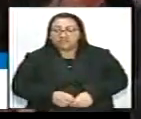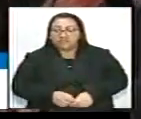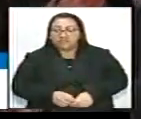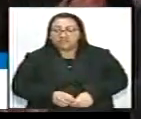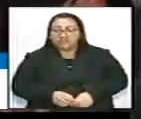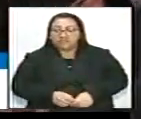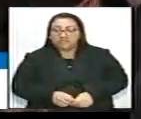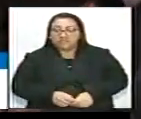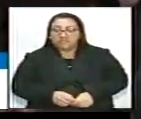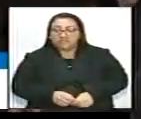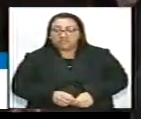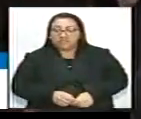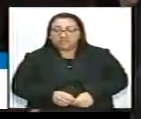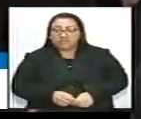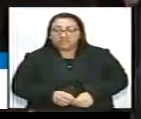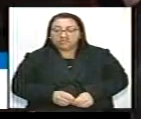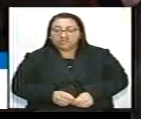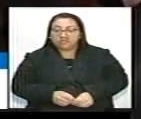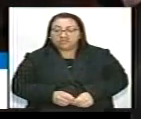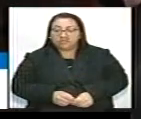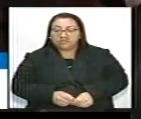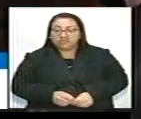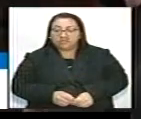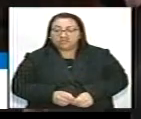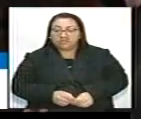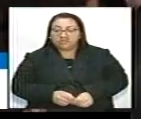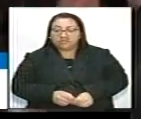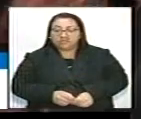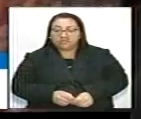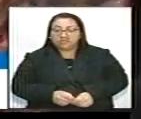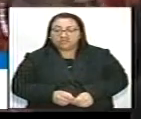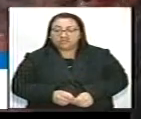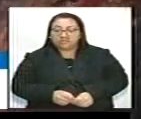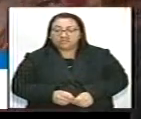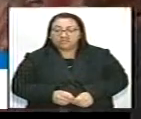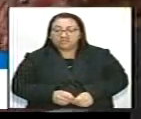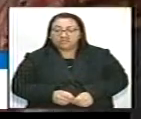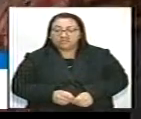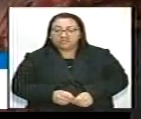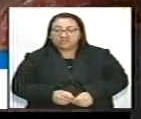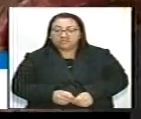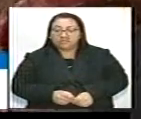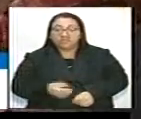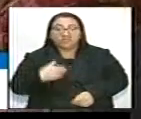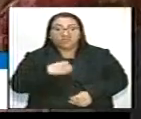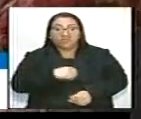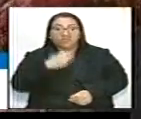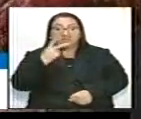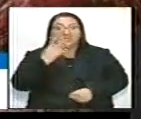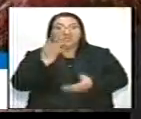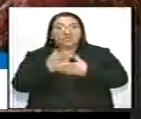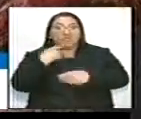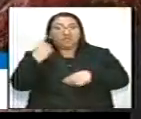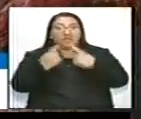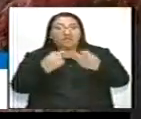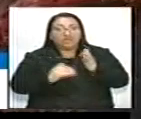muchos años en ejecución el Código Procesal Penal y estamos viendo que hay problemas, la delincuencia sigue subiendo.